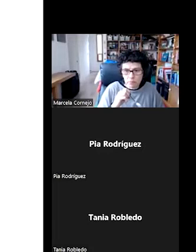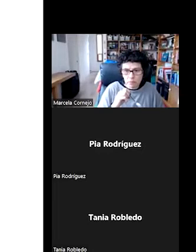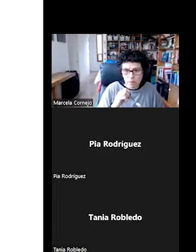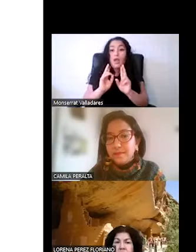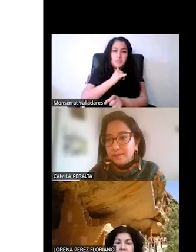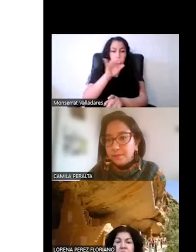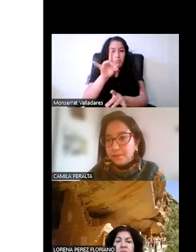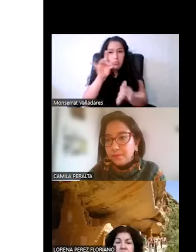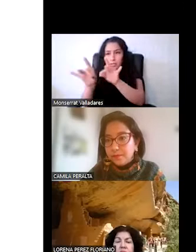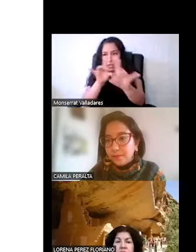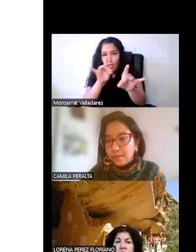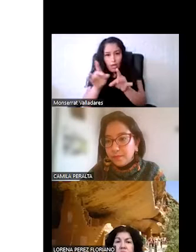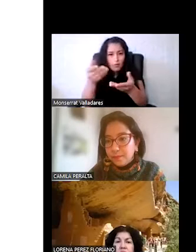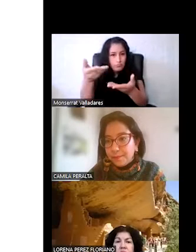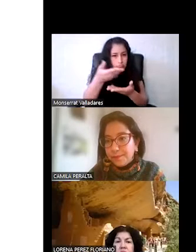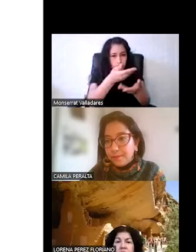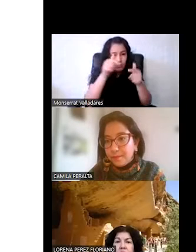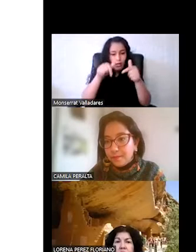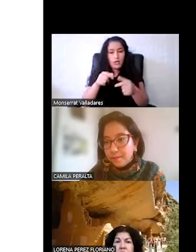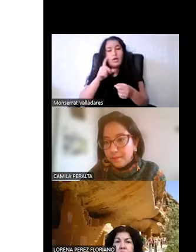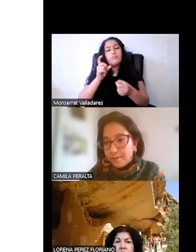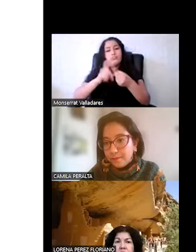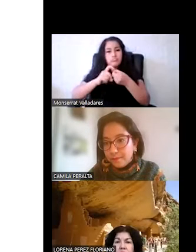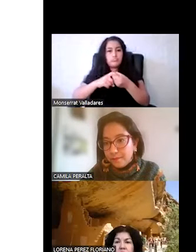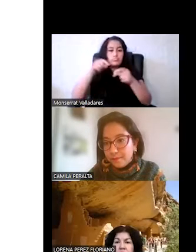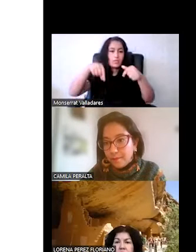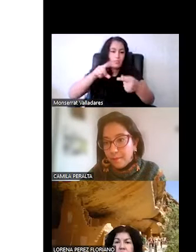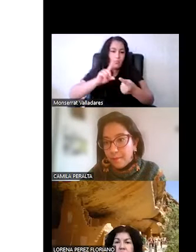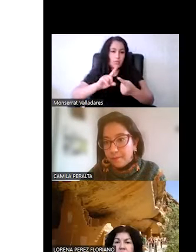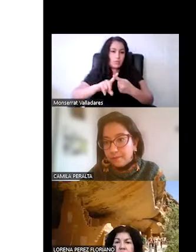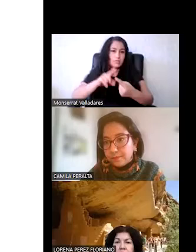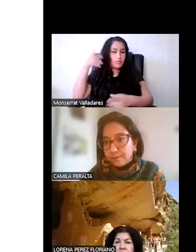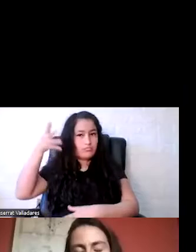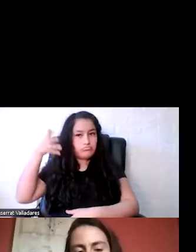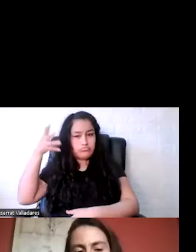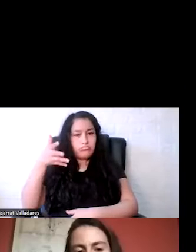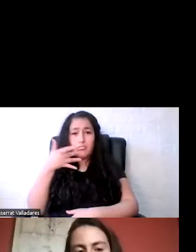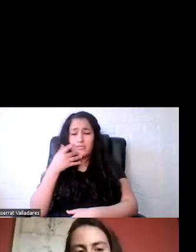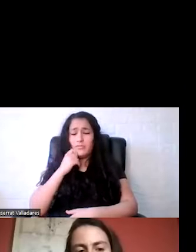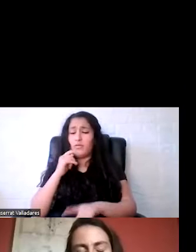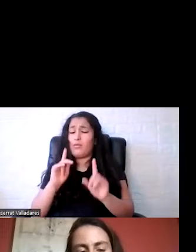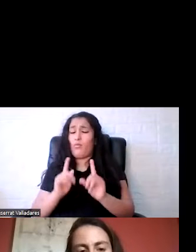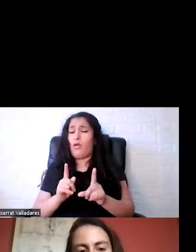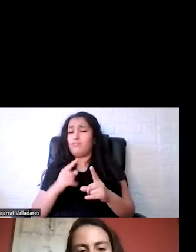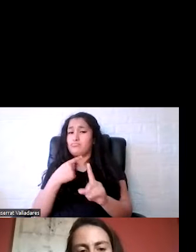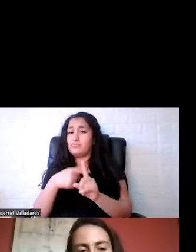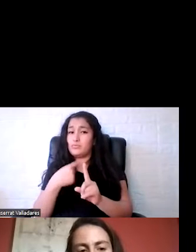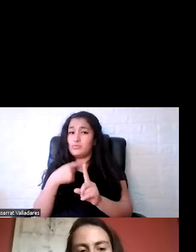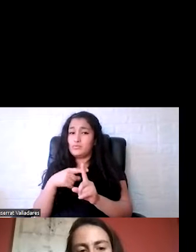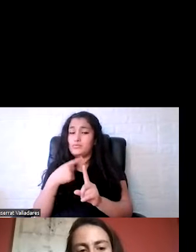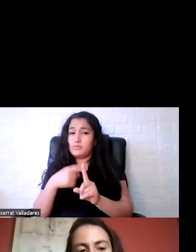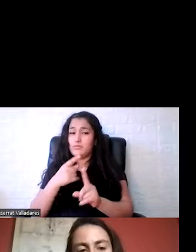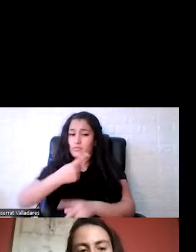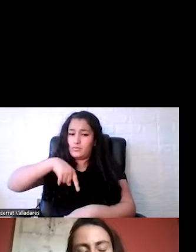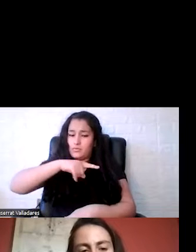y distintas personas a participar también de estas conversaciones que yo creo que son un aporte crucial para